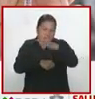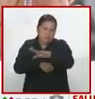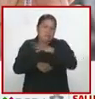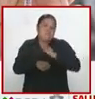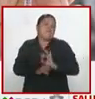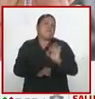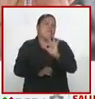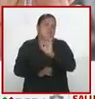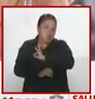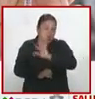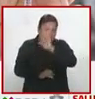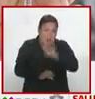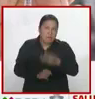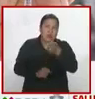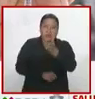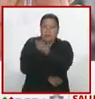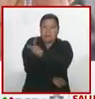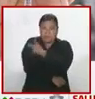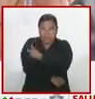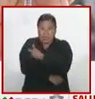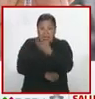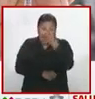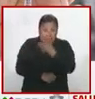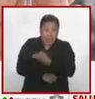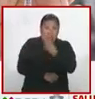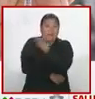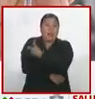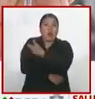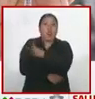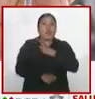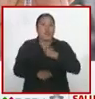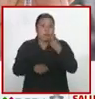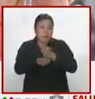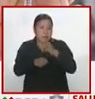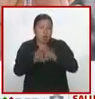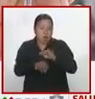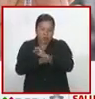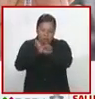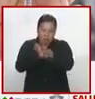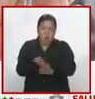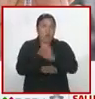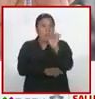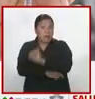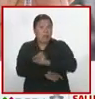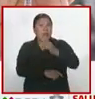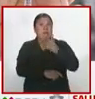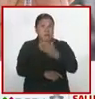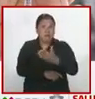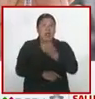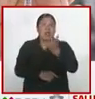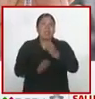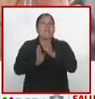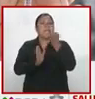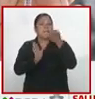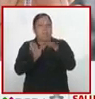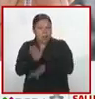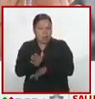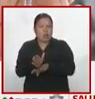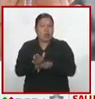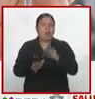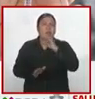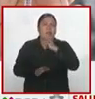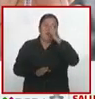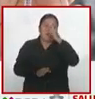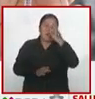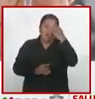vacuna sea distribuida pues debe ser seguras debe ser eficaz debe ser barata y debe de llegar fácilmente